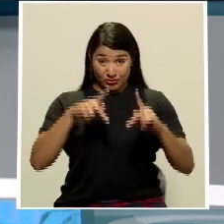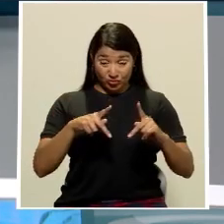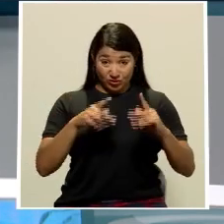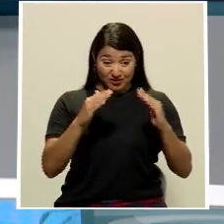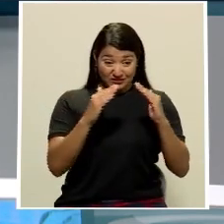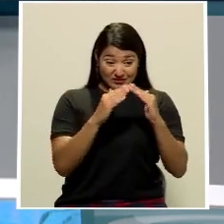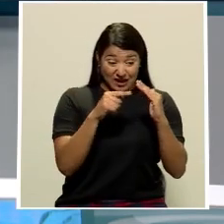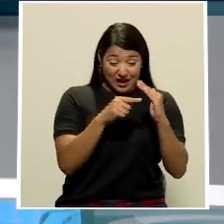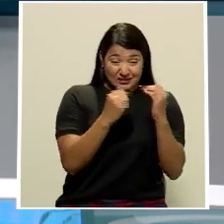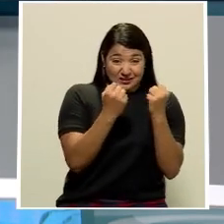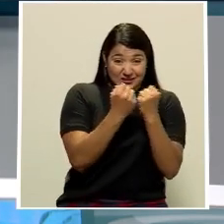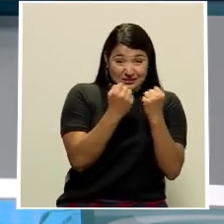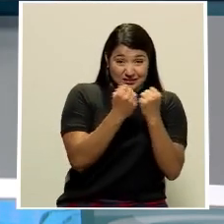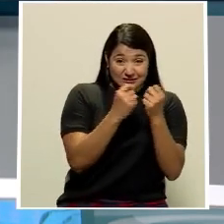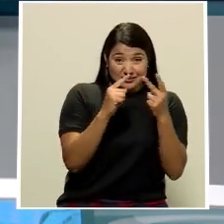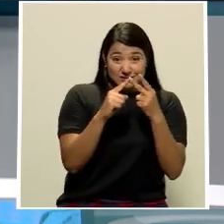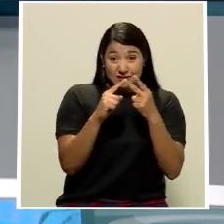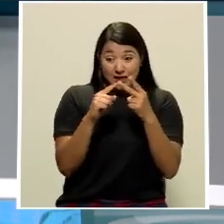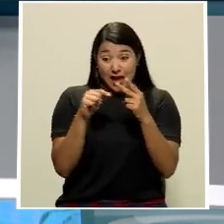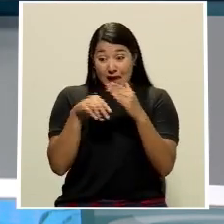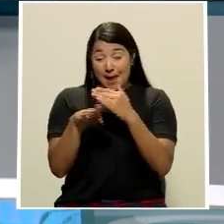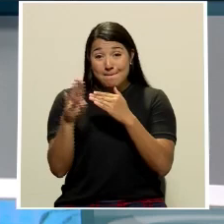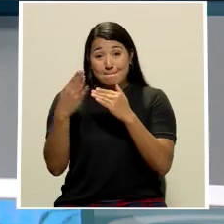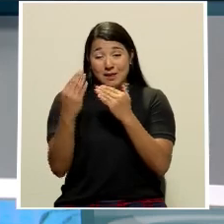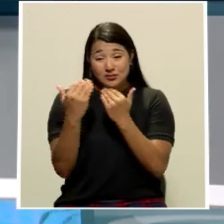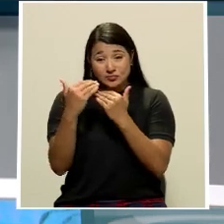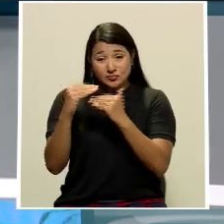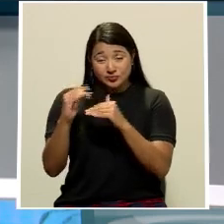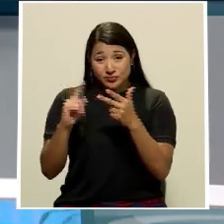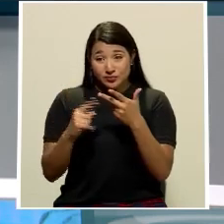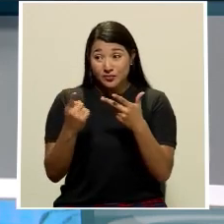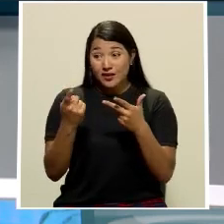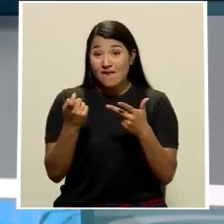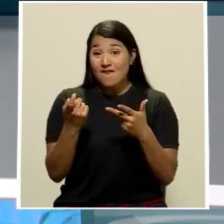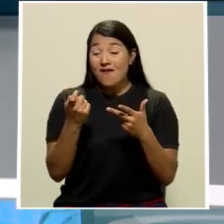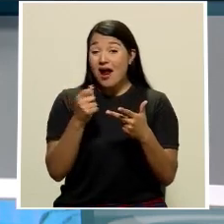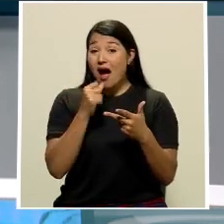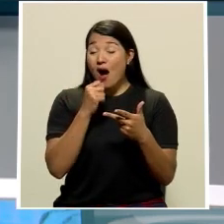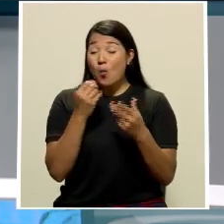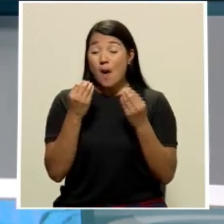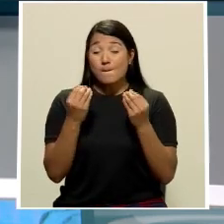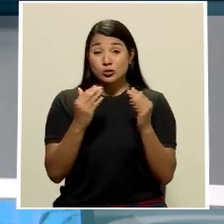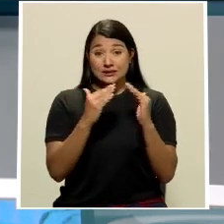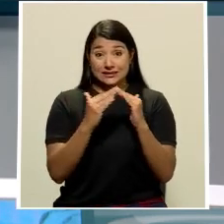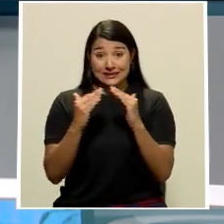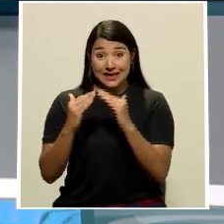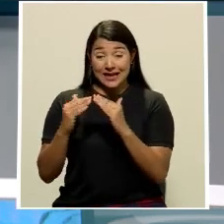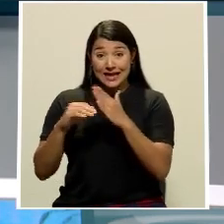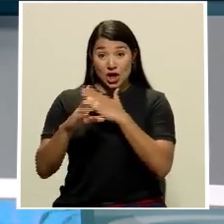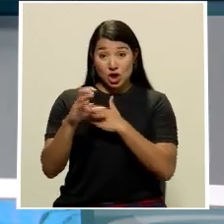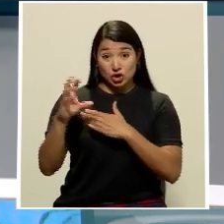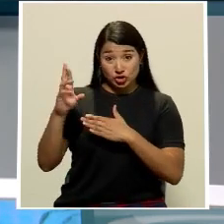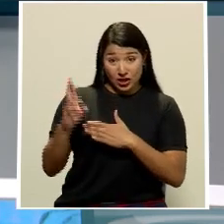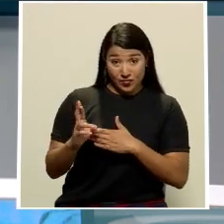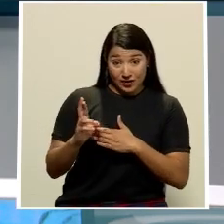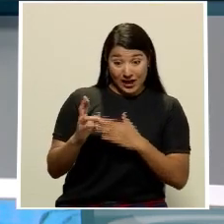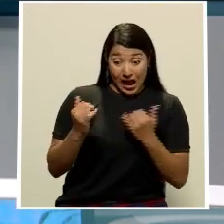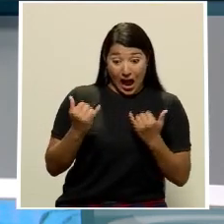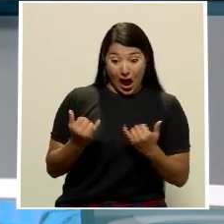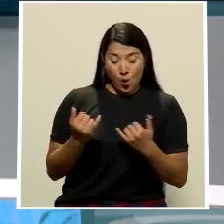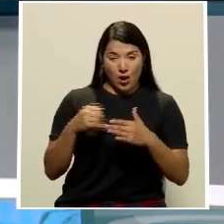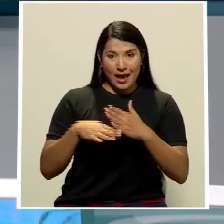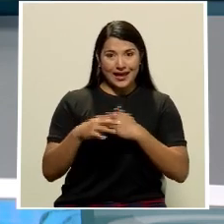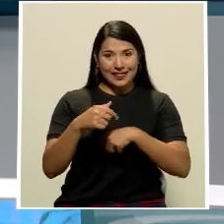hacinamiento, las limitaciones en baños y la falta de agua en muchos hogares de Costa Rica se convirtieron durante este